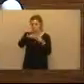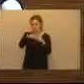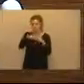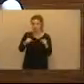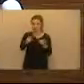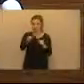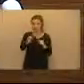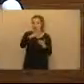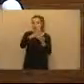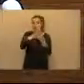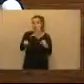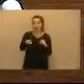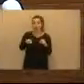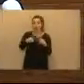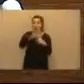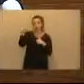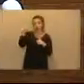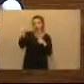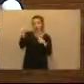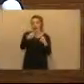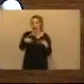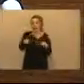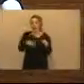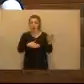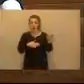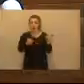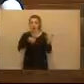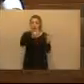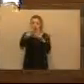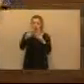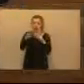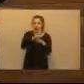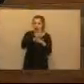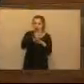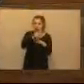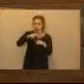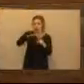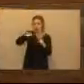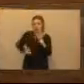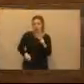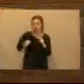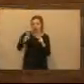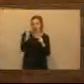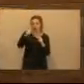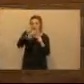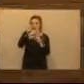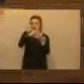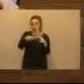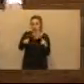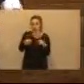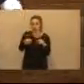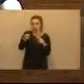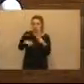Conservatorio Profesional de Música y Danza de Gijón, que imparte enseñanzas elementales y profesionales de gaita, y el Conservatorio Profesional de Oviedo, que